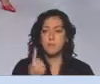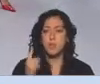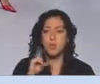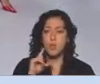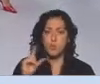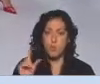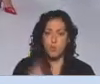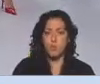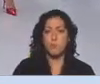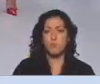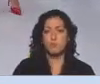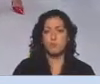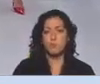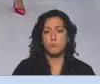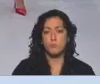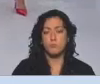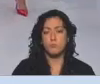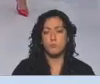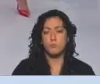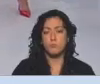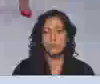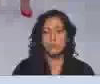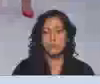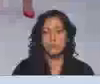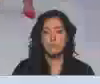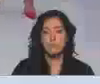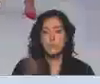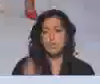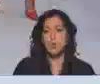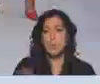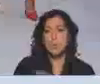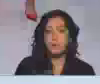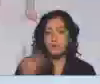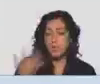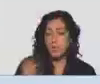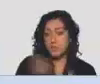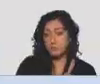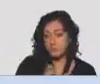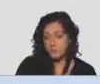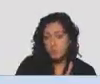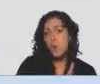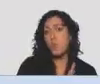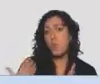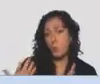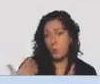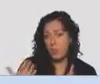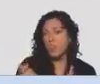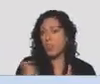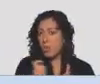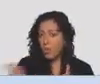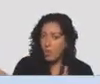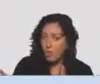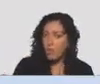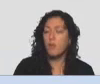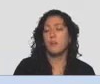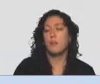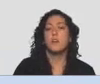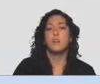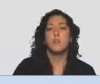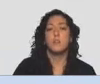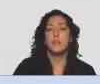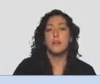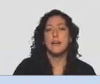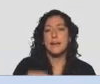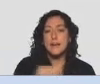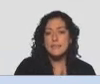ver, las ventajas. Sí. Identificación de profesionales con capacidad para prescribir, muy importante. Por Registro supuesto. Nacional